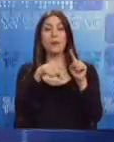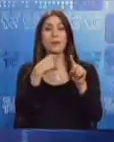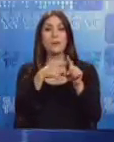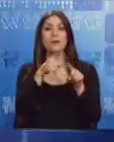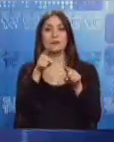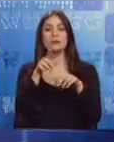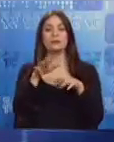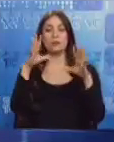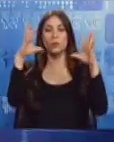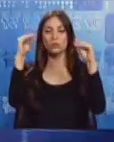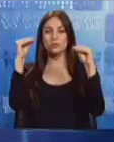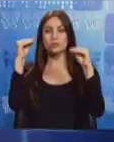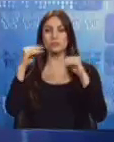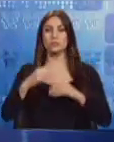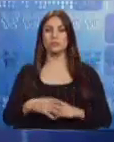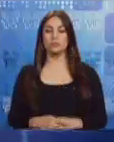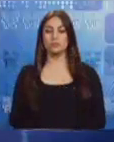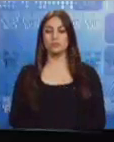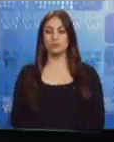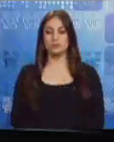del tendido eléctrico.